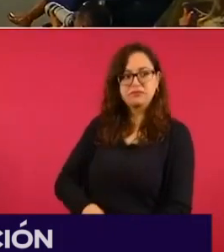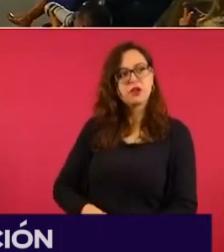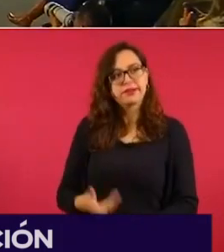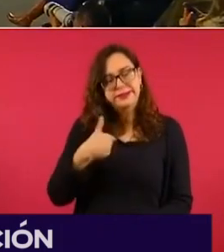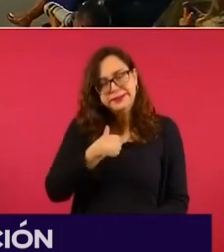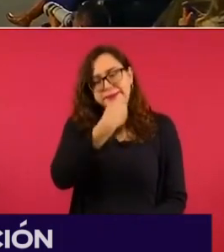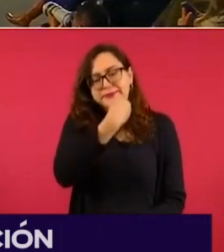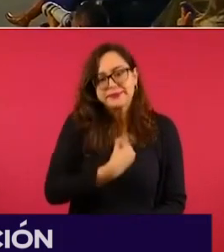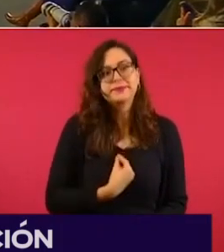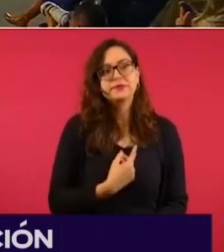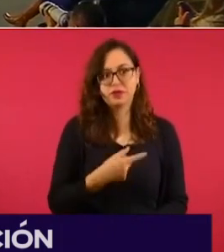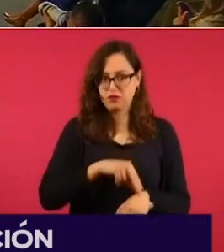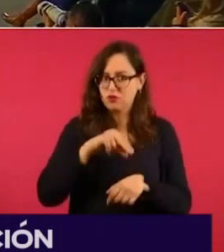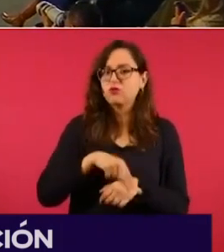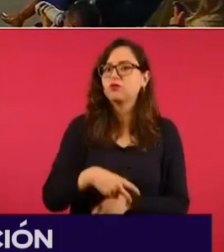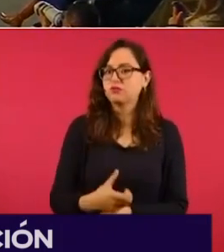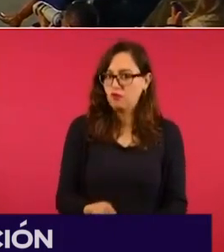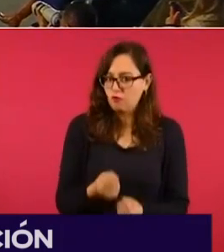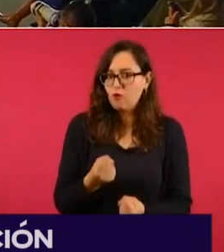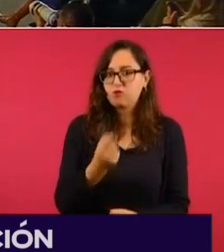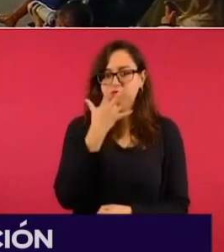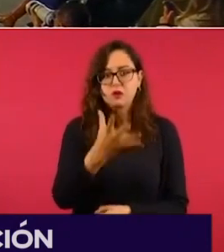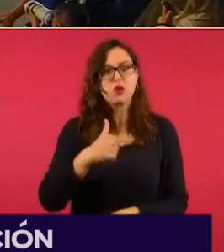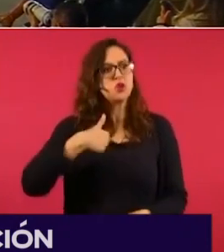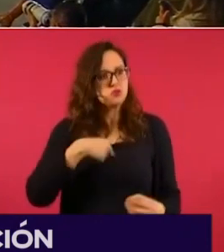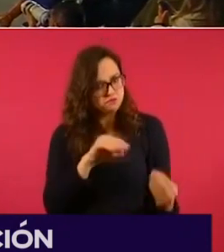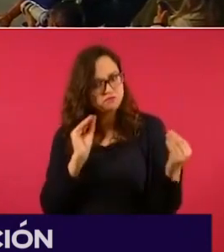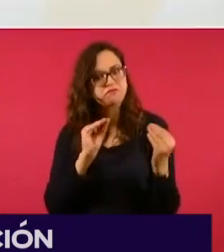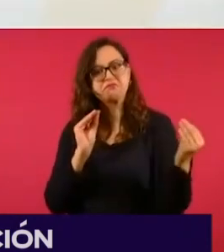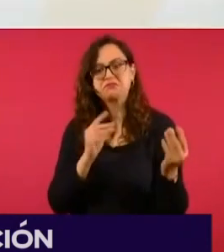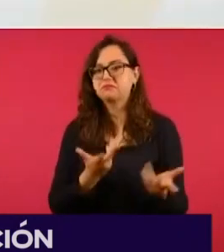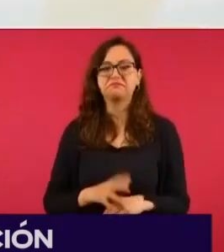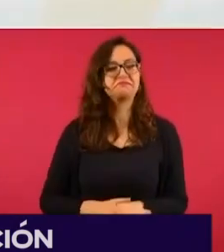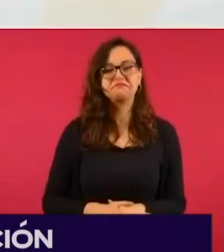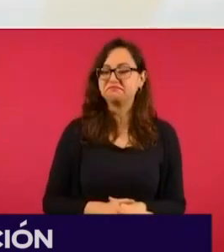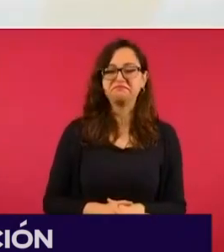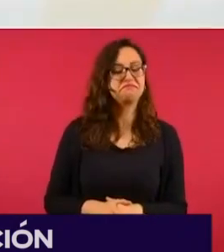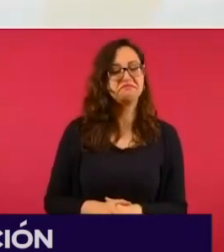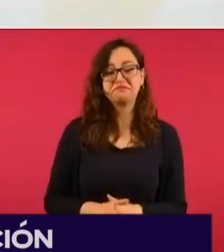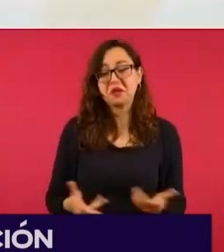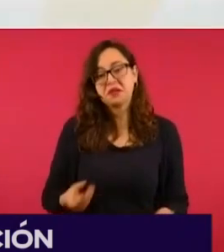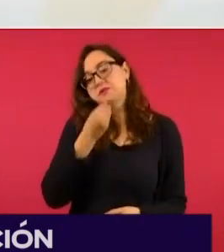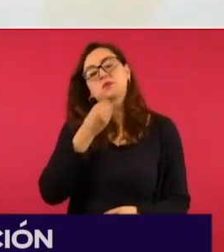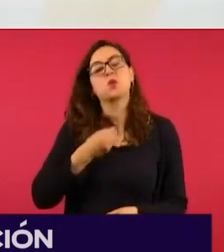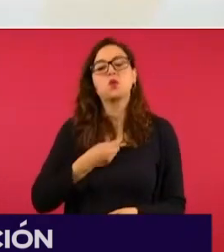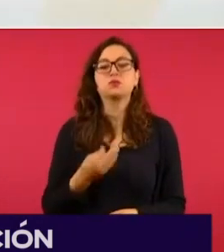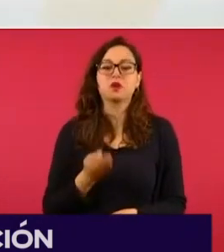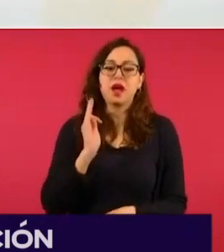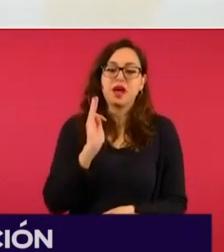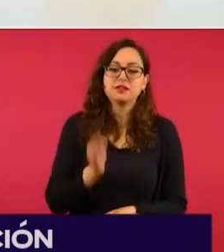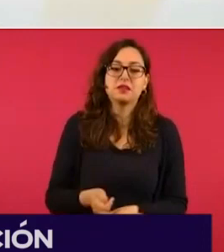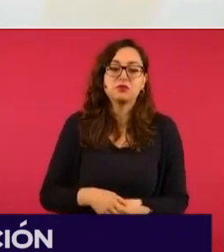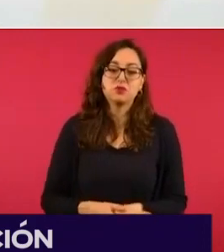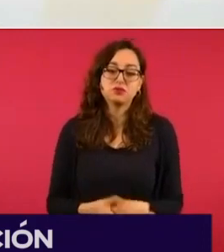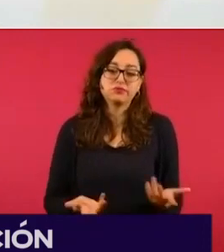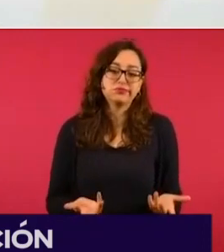dudo Dudo que sea algo interno y creo que la hipótesis inicial por ahí va este es el